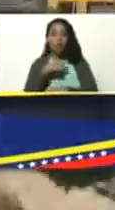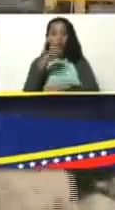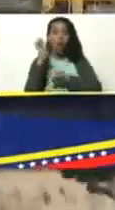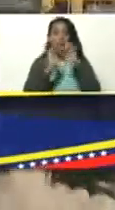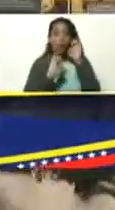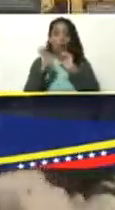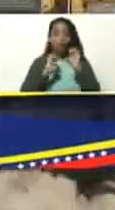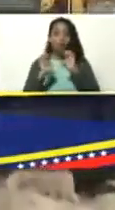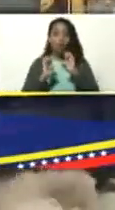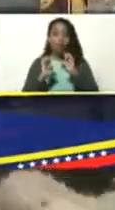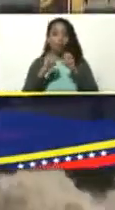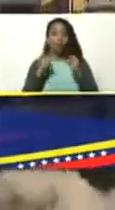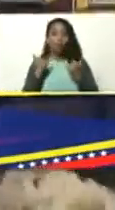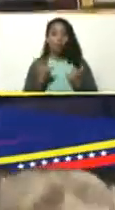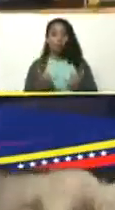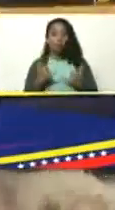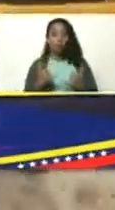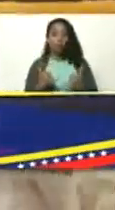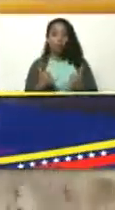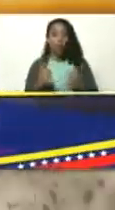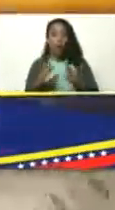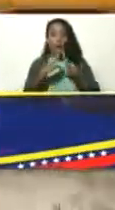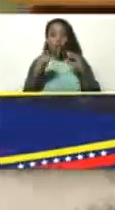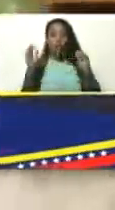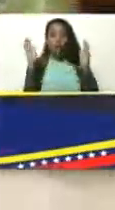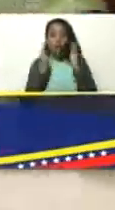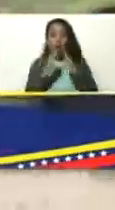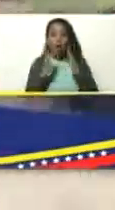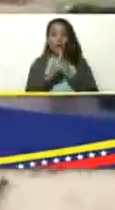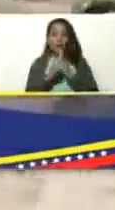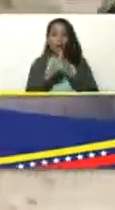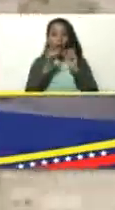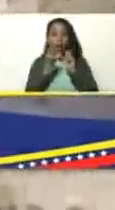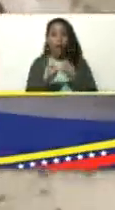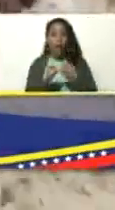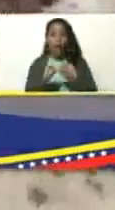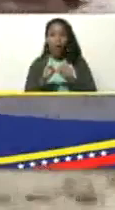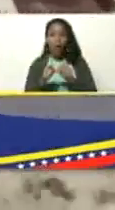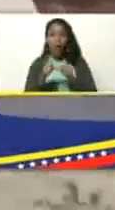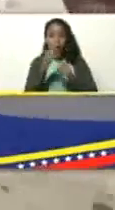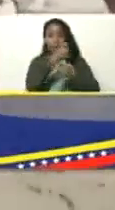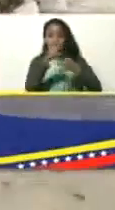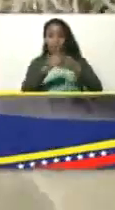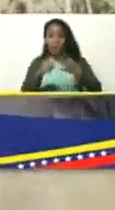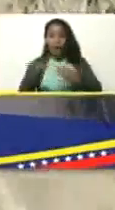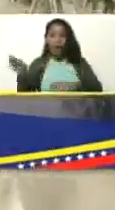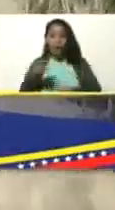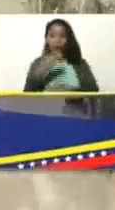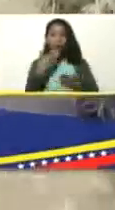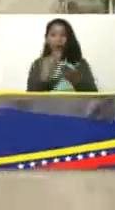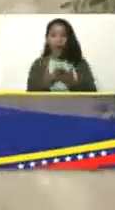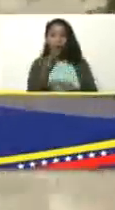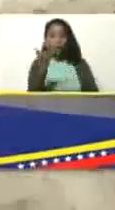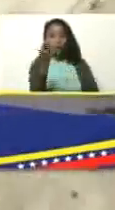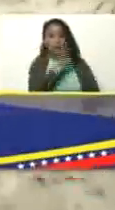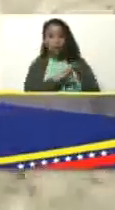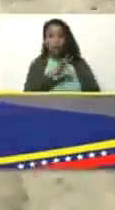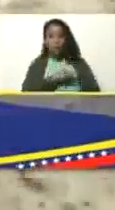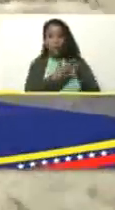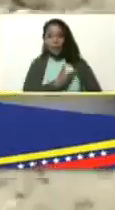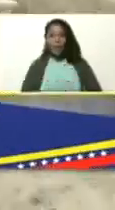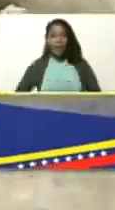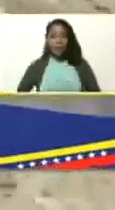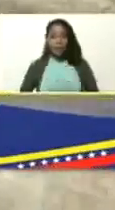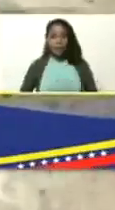los desalojos preventivos para todas las viviendas que quedaron al margen del río. Quiero agradecerle a usted, señor presidente, y a